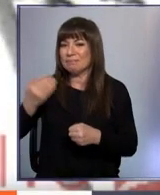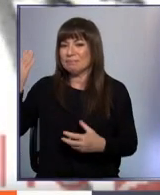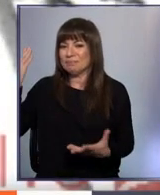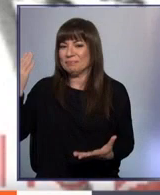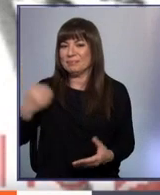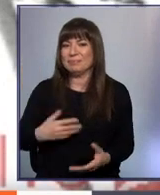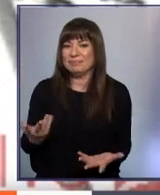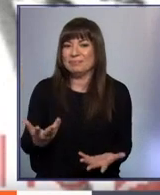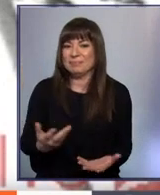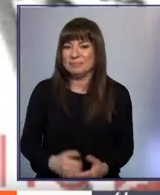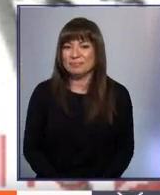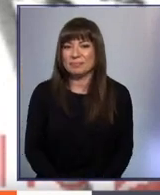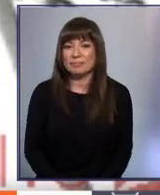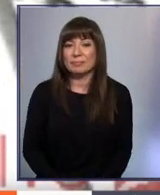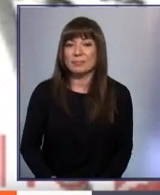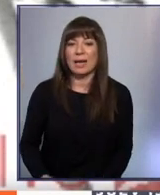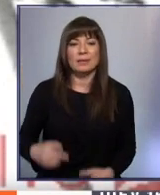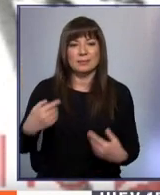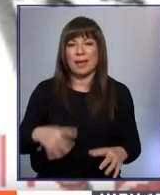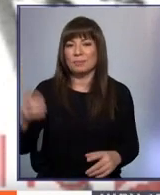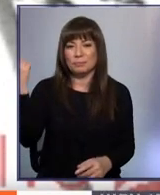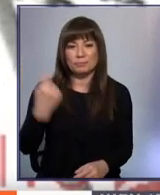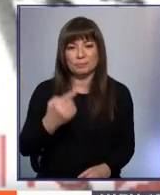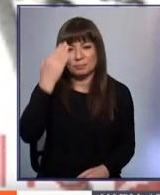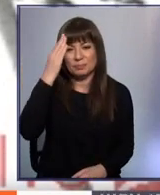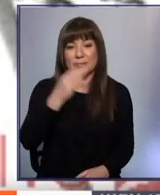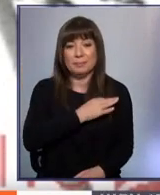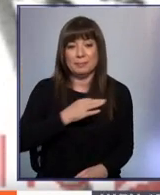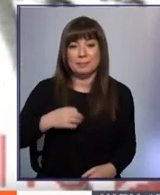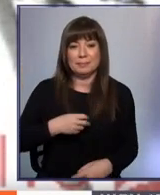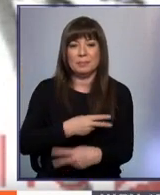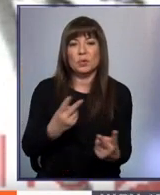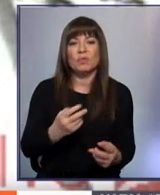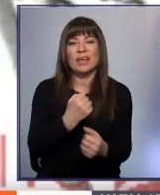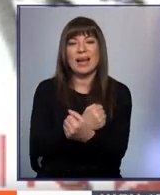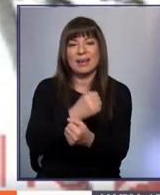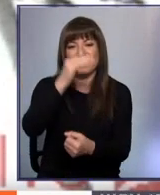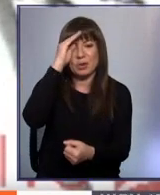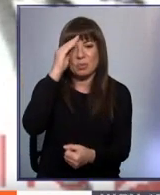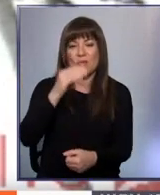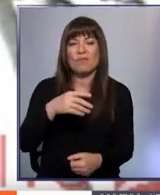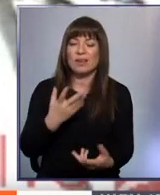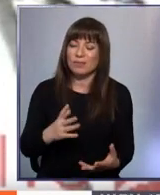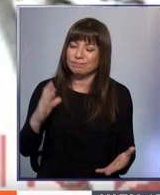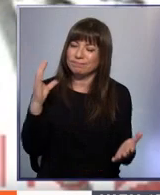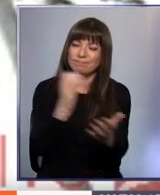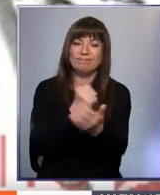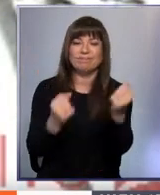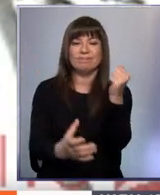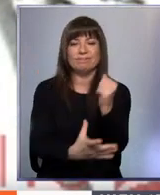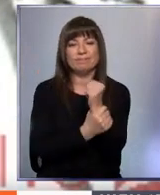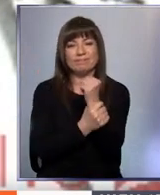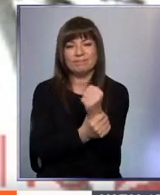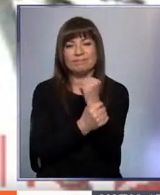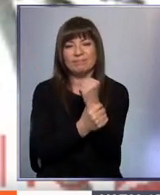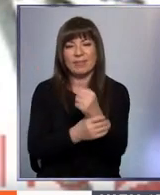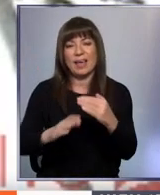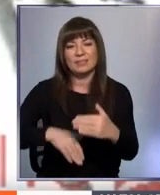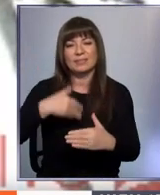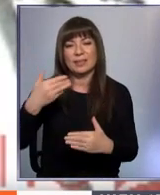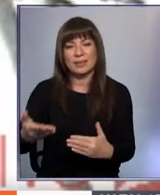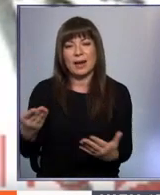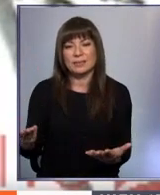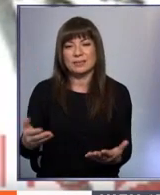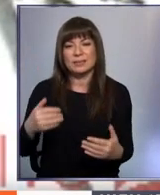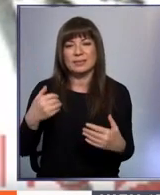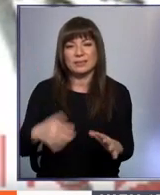lo esperaban? Llegó el día en que el Ministerio Público y Carabineros devolvería la mano. Detendrían a quien, según ellos, estaría detrás de esas palabras